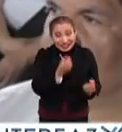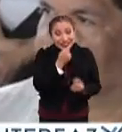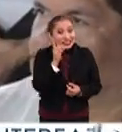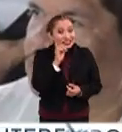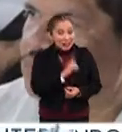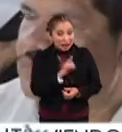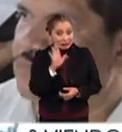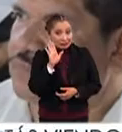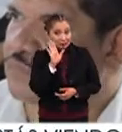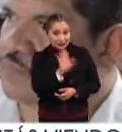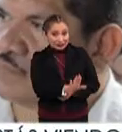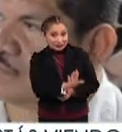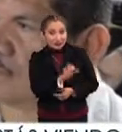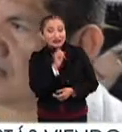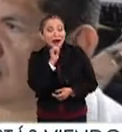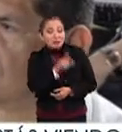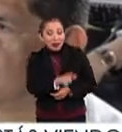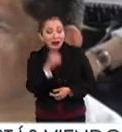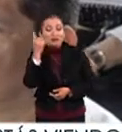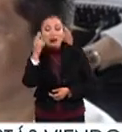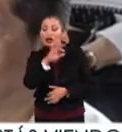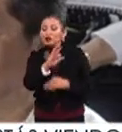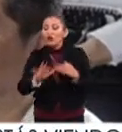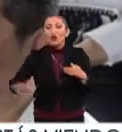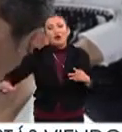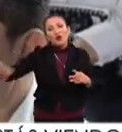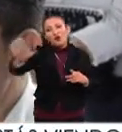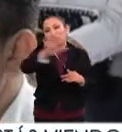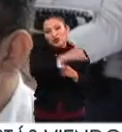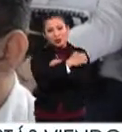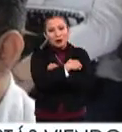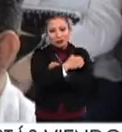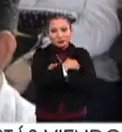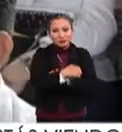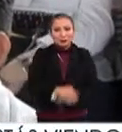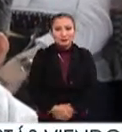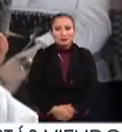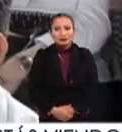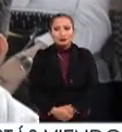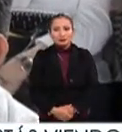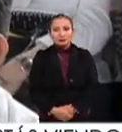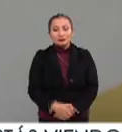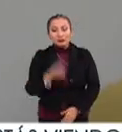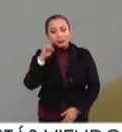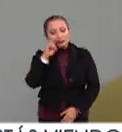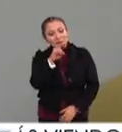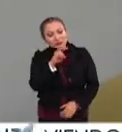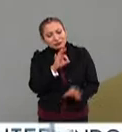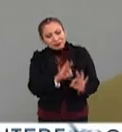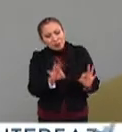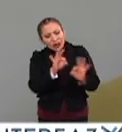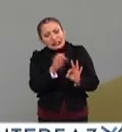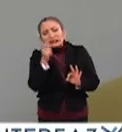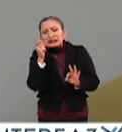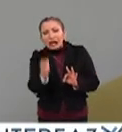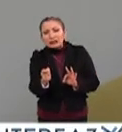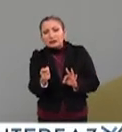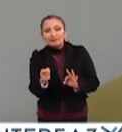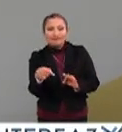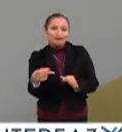niñas y niños, sino para todo el sector educativo. Ver la importancia que